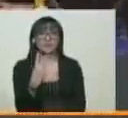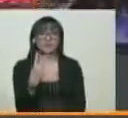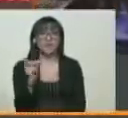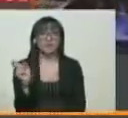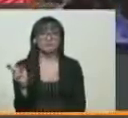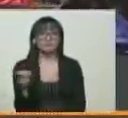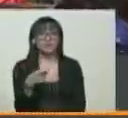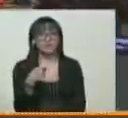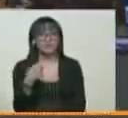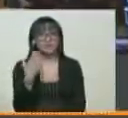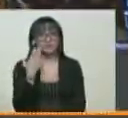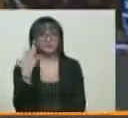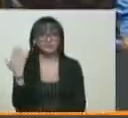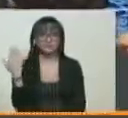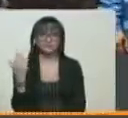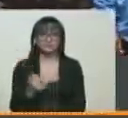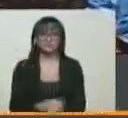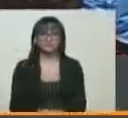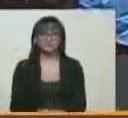a la sombra.